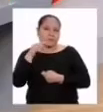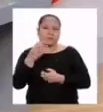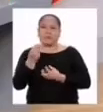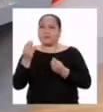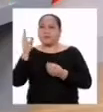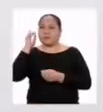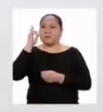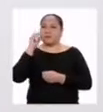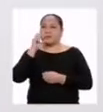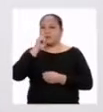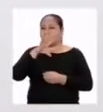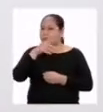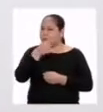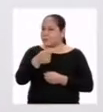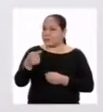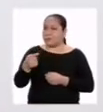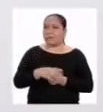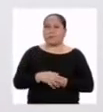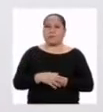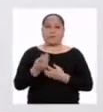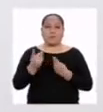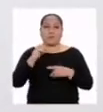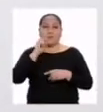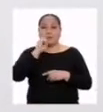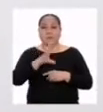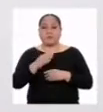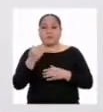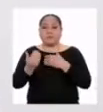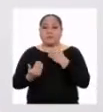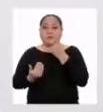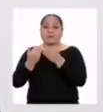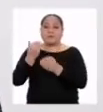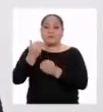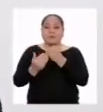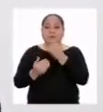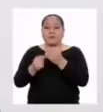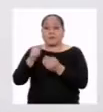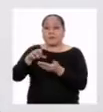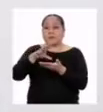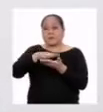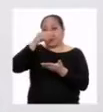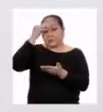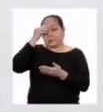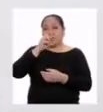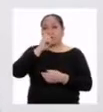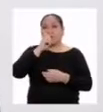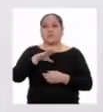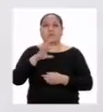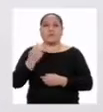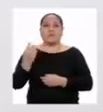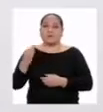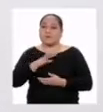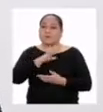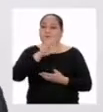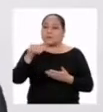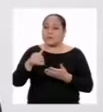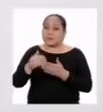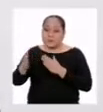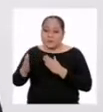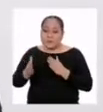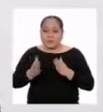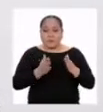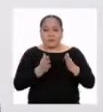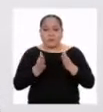docentes mencionar eso. Cuando hablamos del proceso de aprendizaje, nos referimos a todo el camino